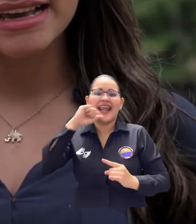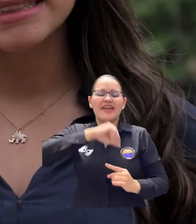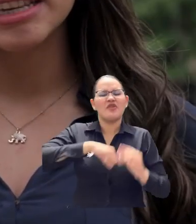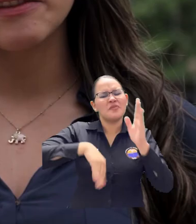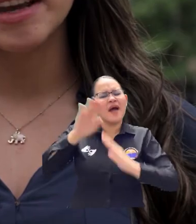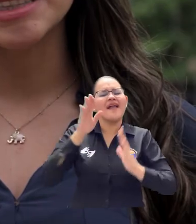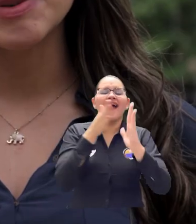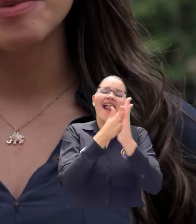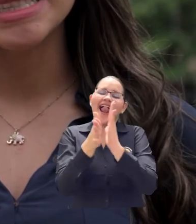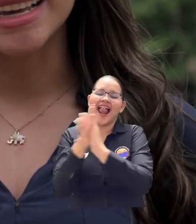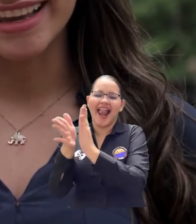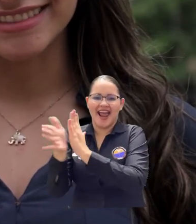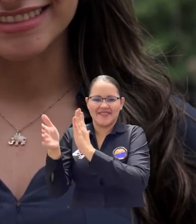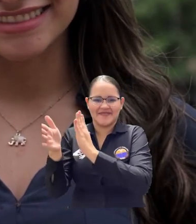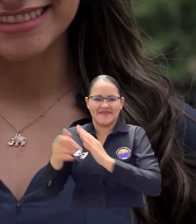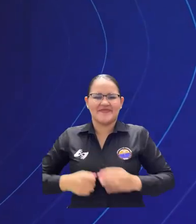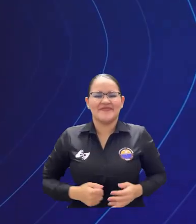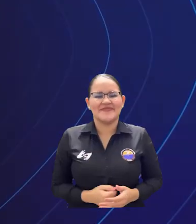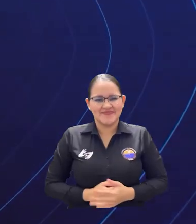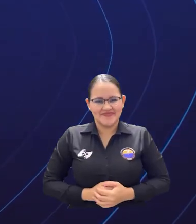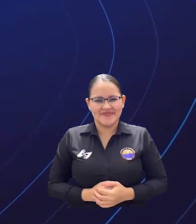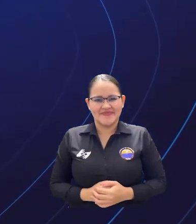Unimagdalena este significativo mensaje.